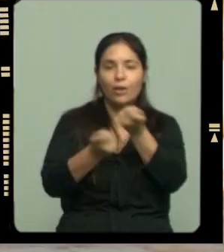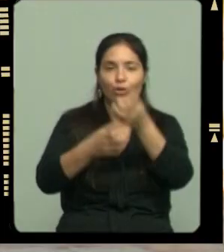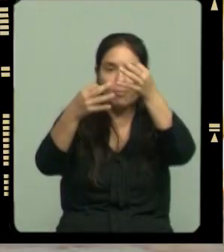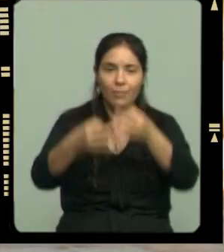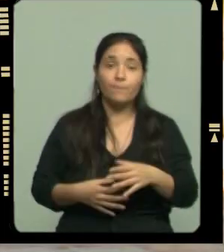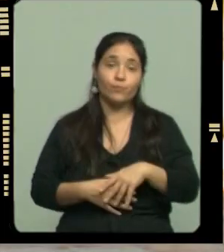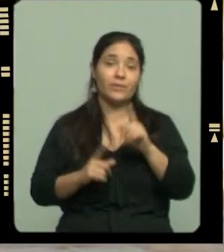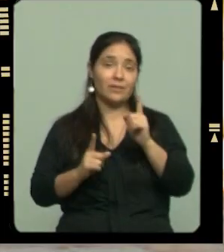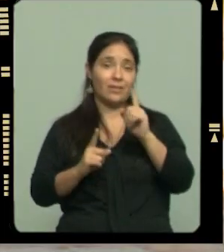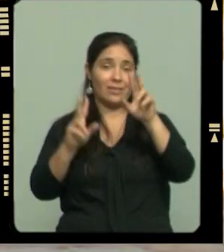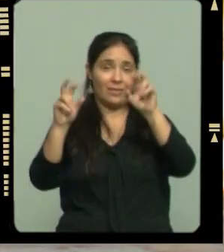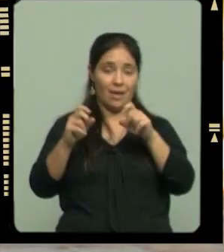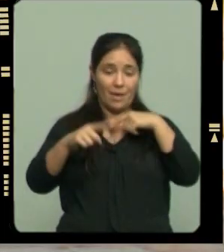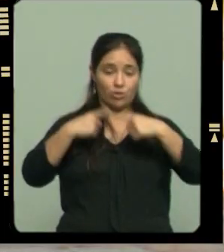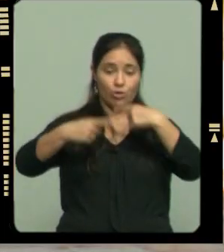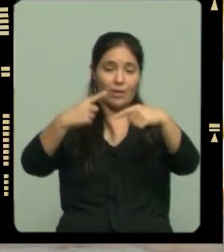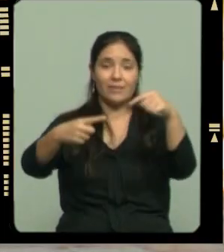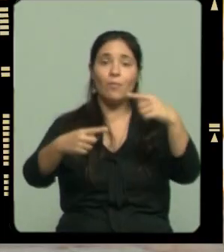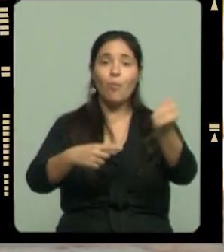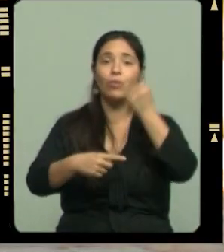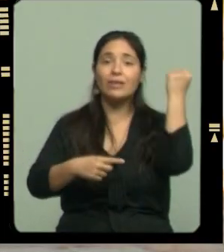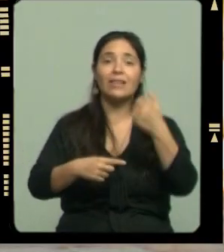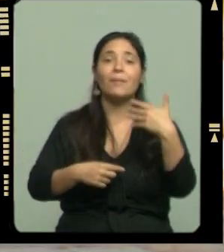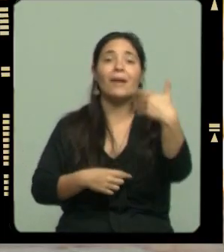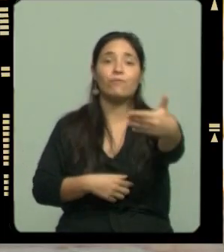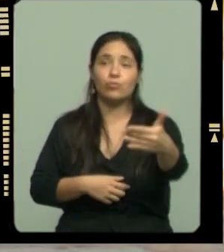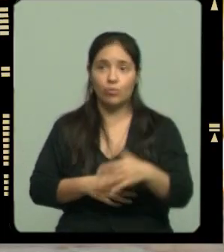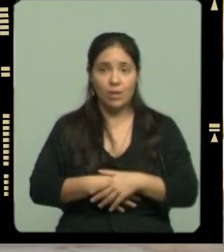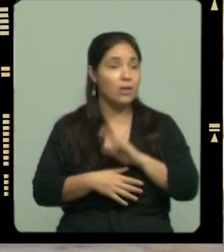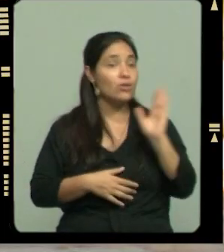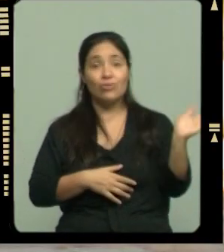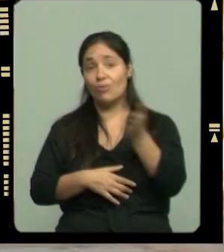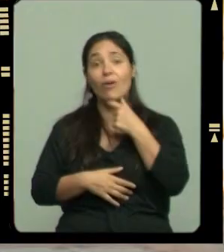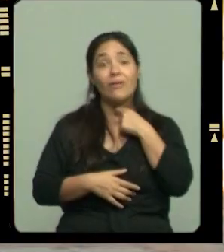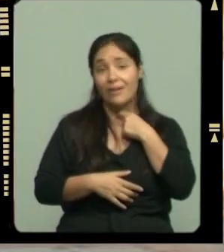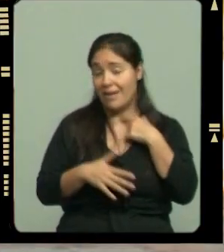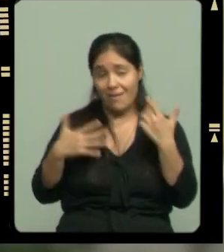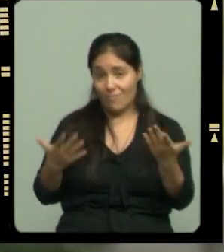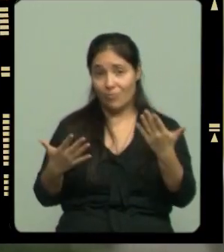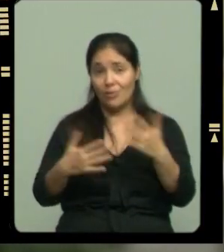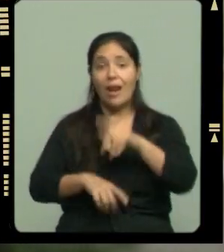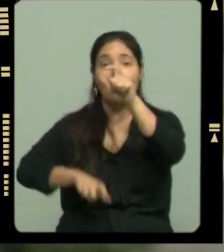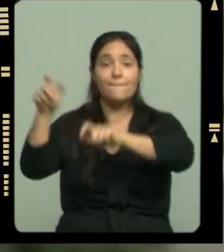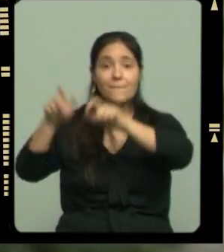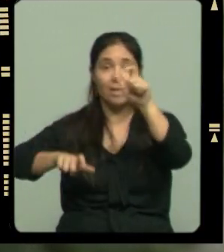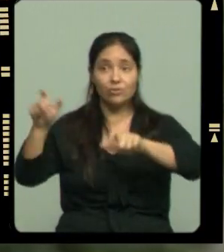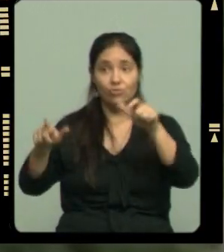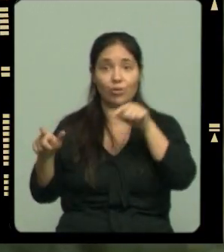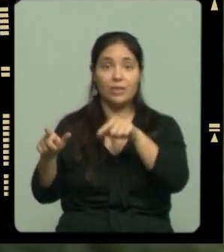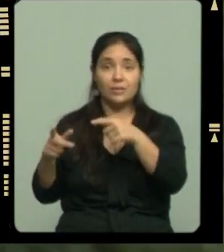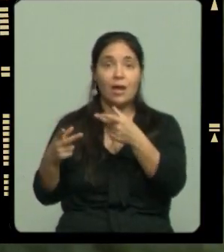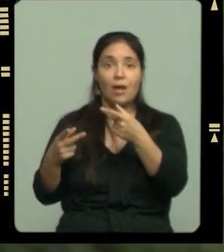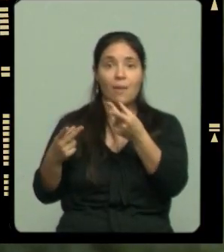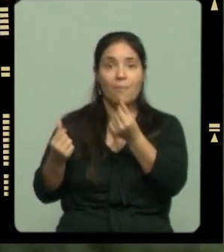Estamos en tiempos donde el tema de la sustentabilidad es importantísimo para el futuro. Y es lo que queremos todos, en realidad es aspiracional de todos nosotros. Y la gente que tiene mayor